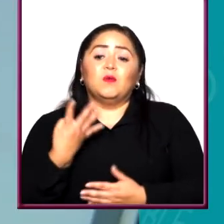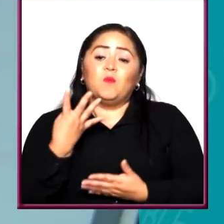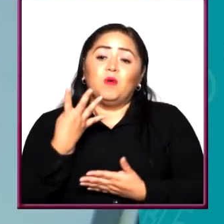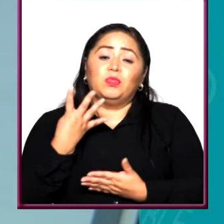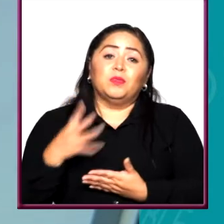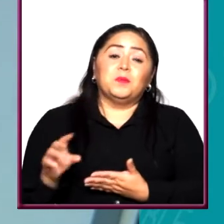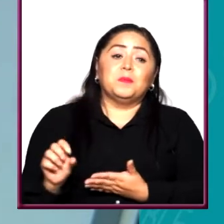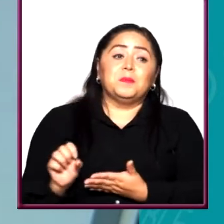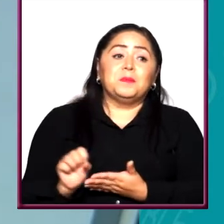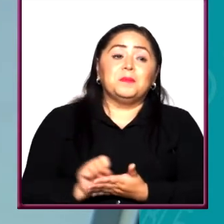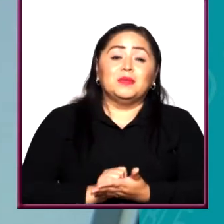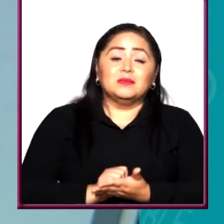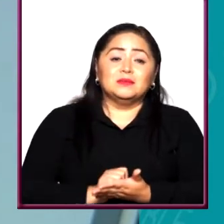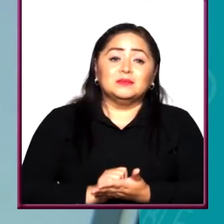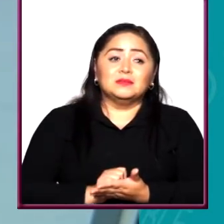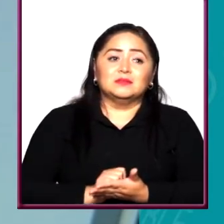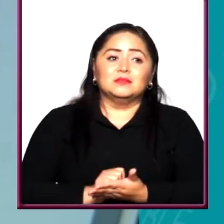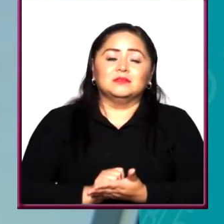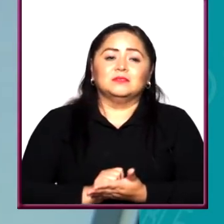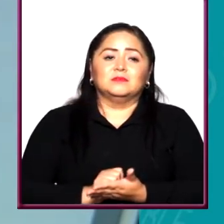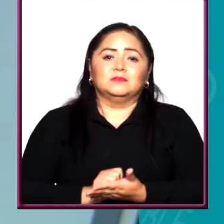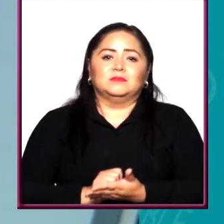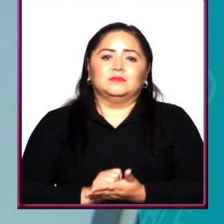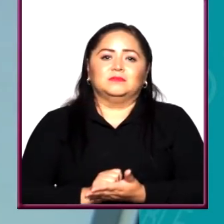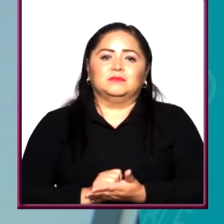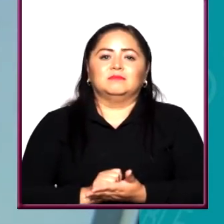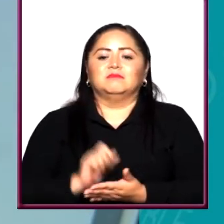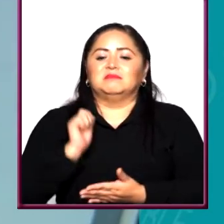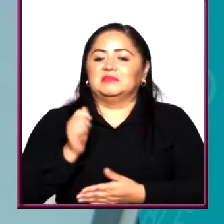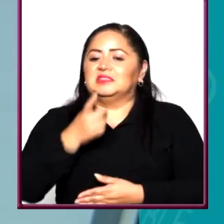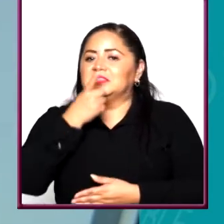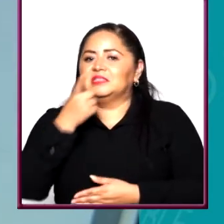Ya tiene 4 meses.